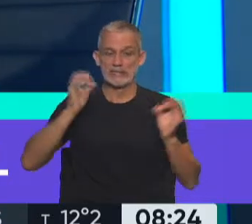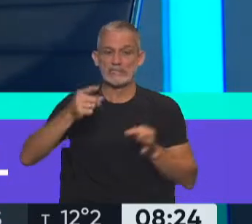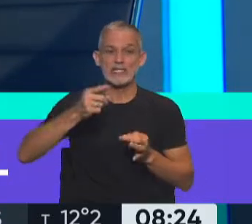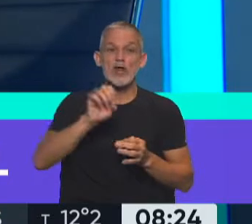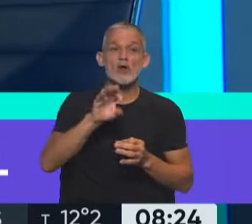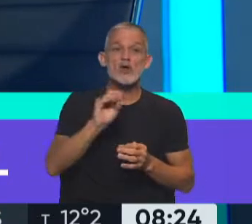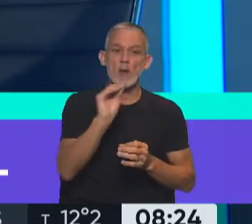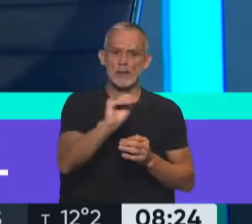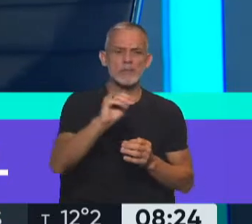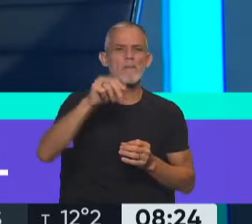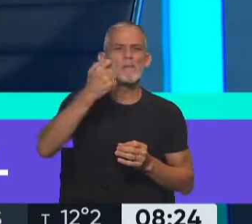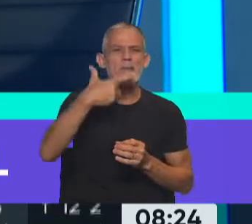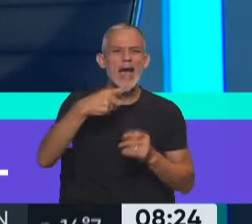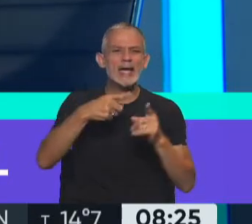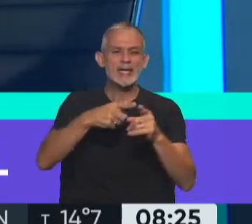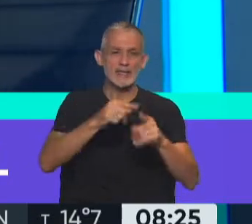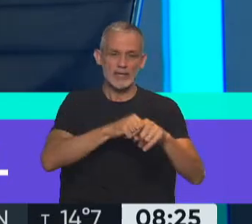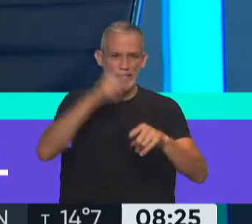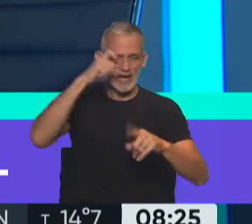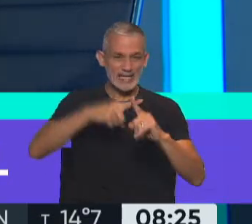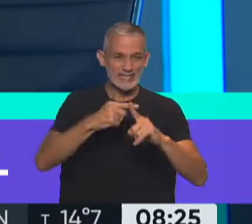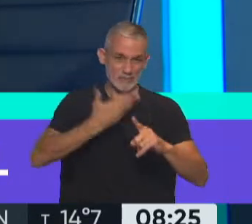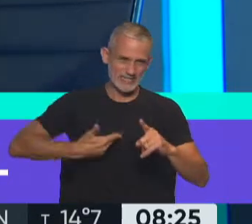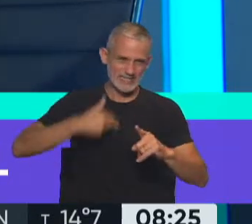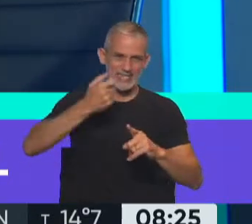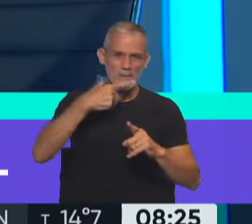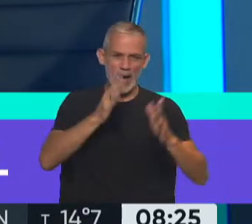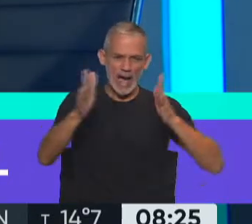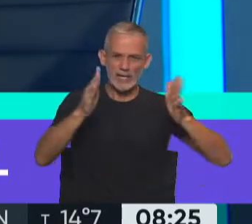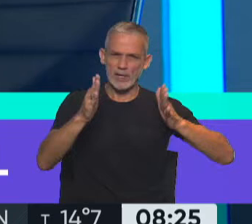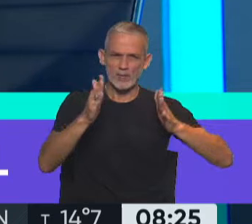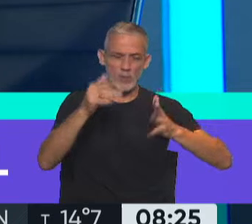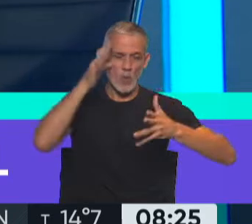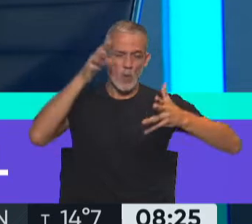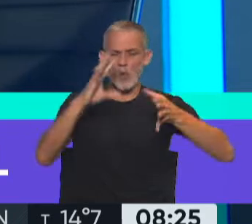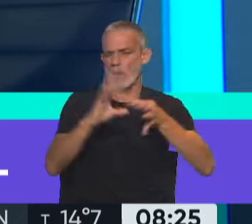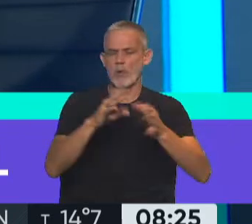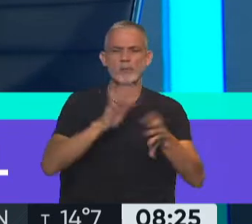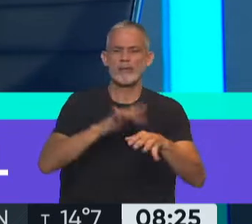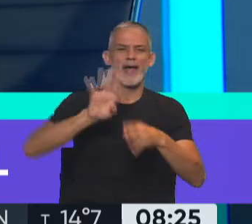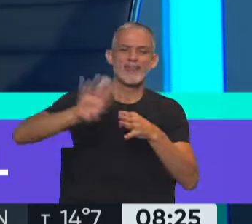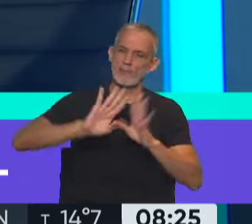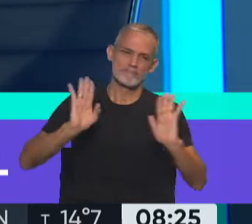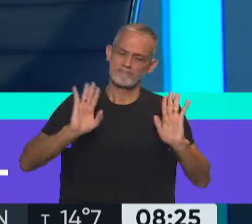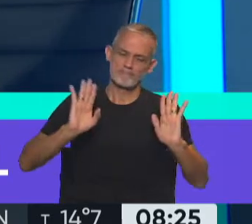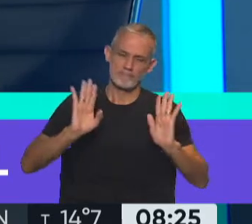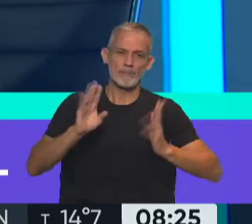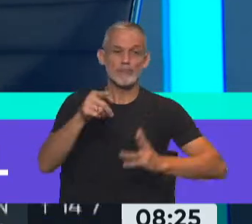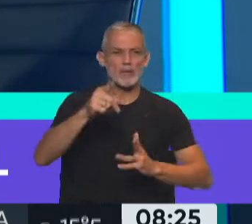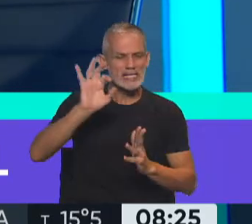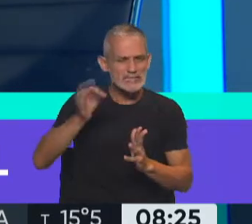el nombre de Mauricio Macri, de la gestión del expresidente Mauricio Macri, quedara demasiado pegada al endeudamiento. Ahora, de todos modos, sabemos